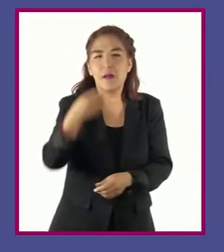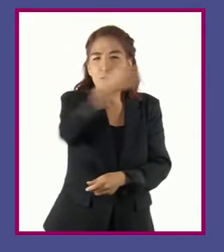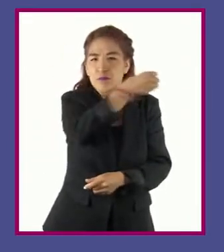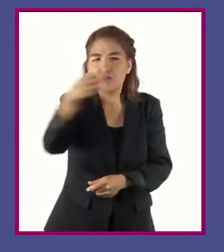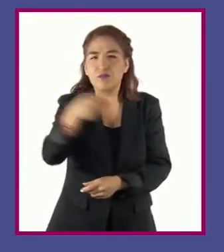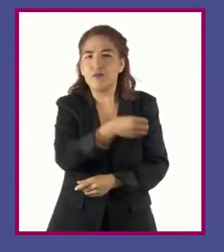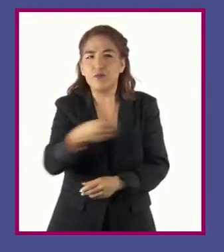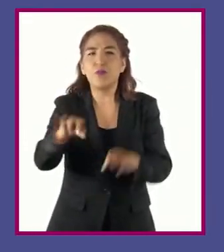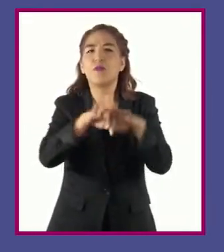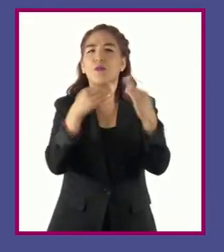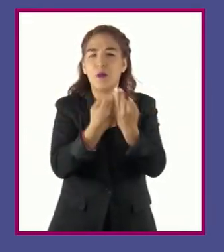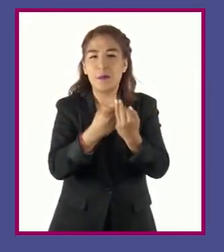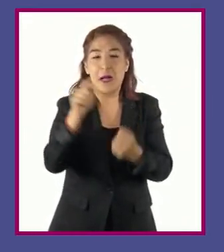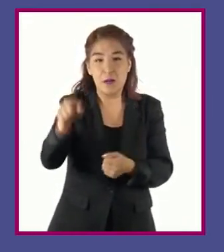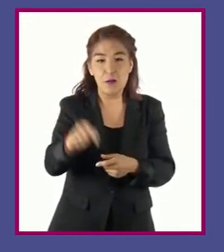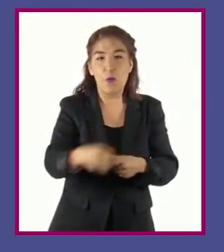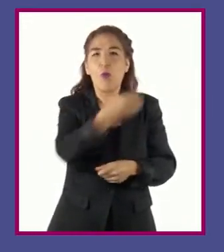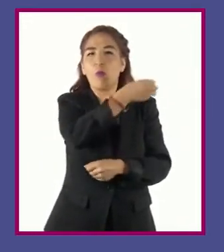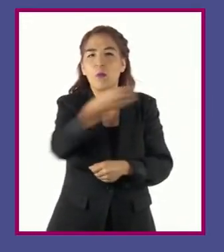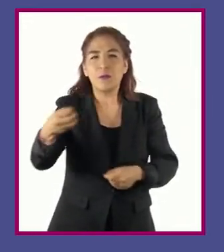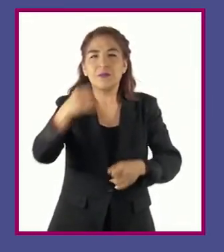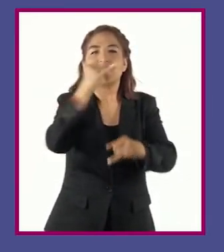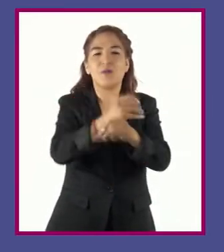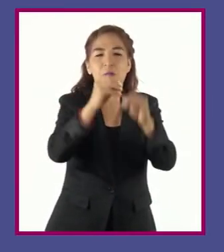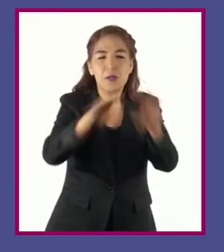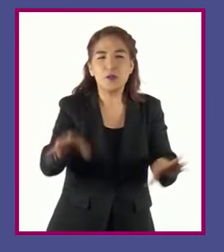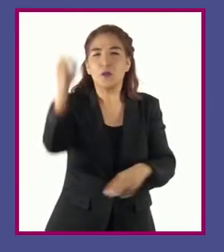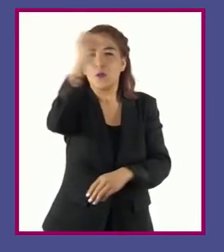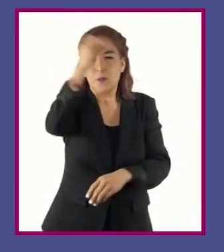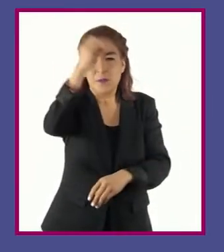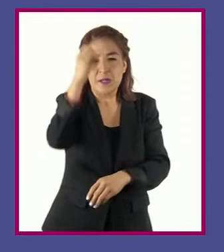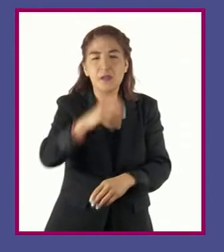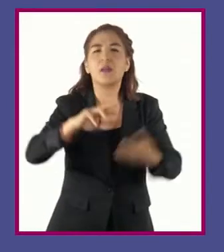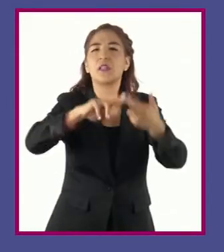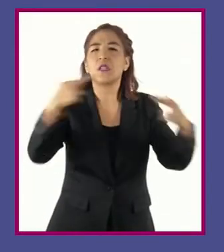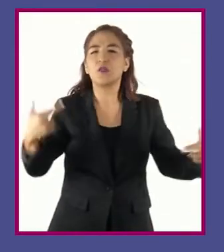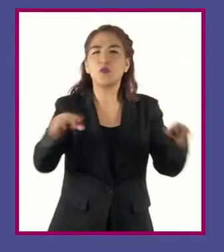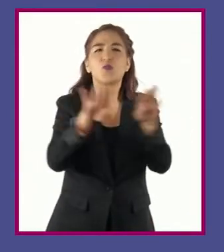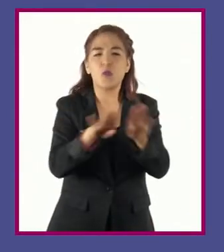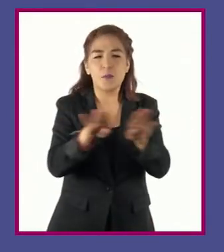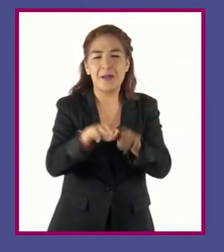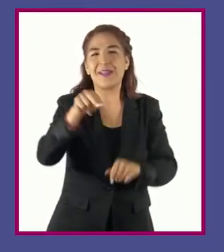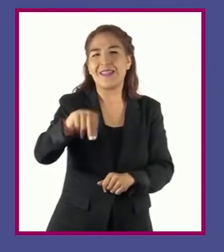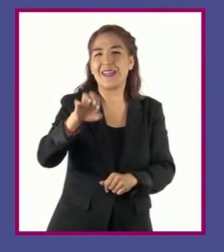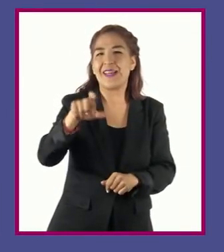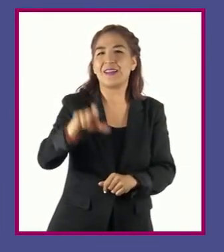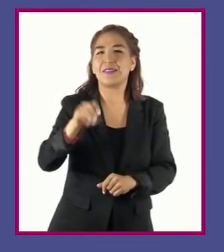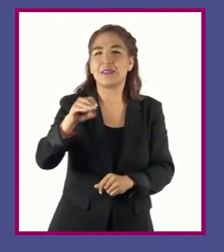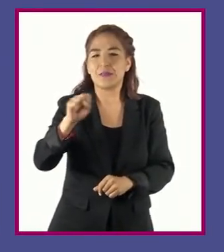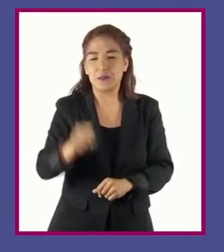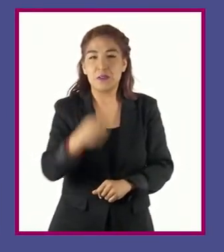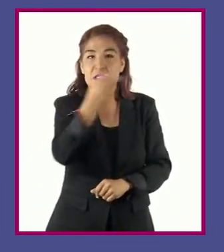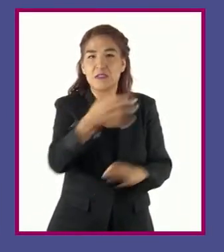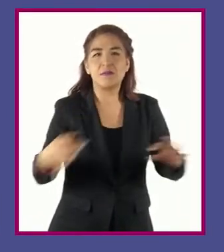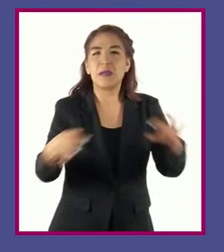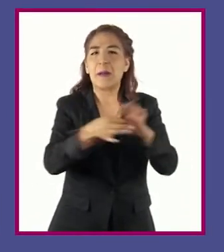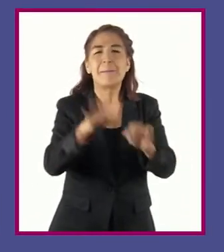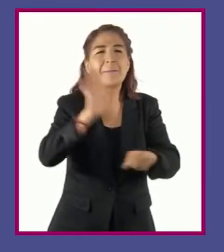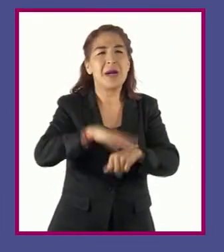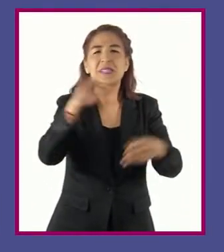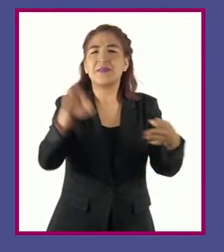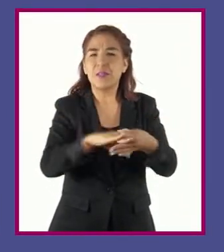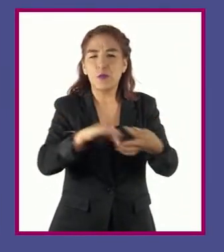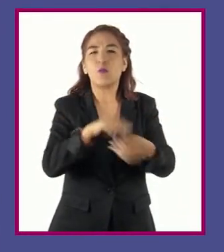estructurarlos? Las oraciones con que integramos los argumentos y opiniones se relacionan por medio de nexos. Los nexos más frecuentes